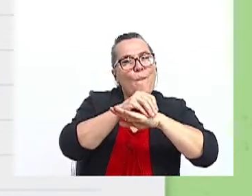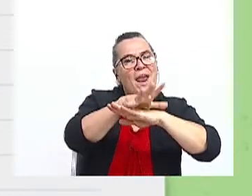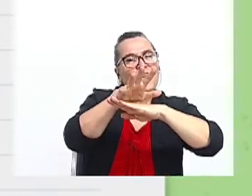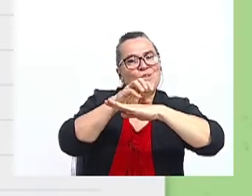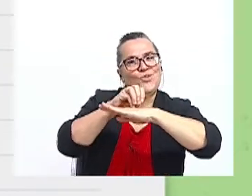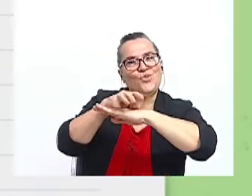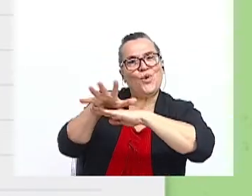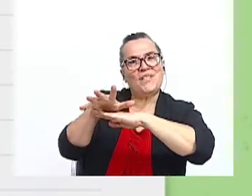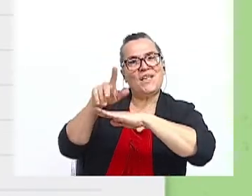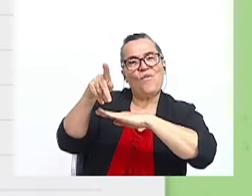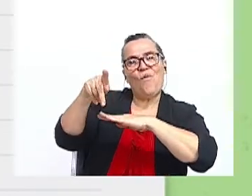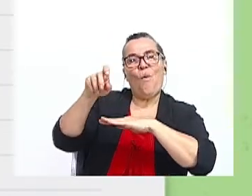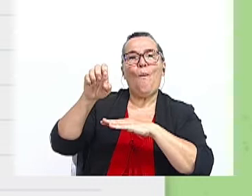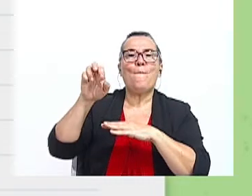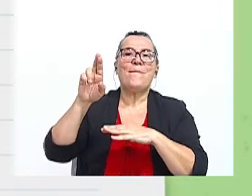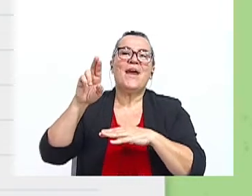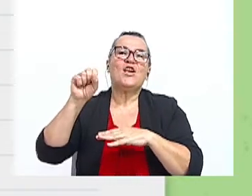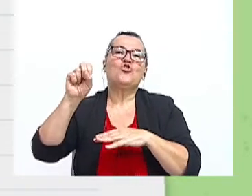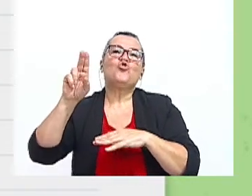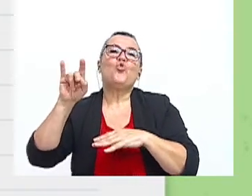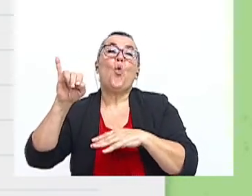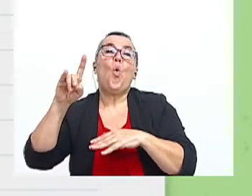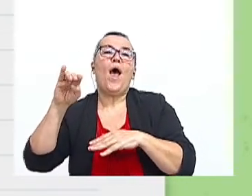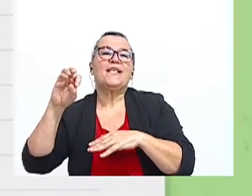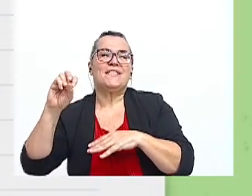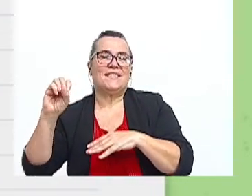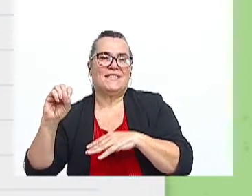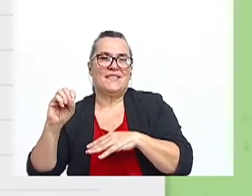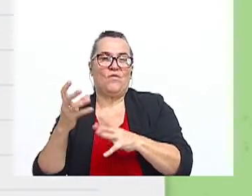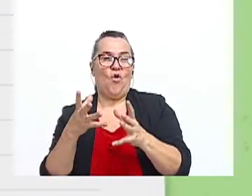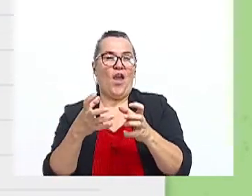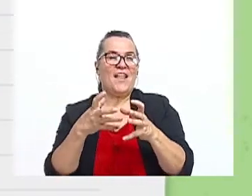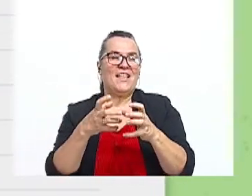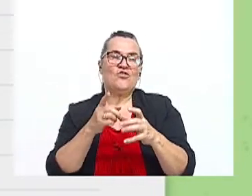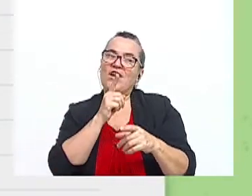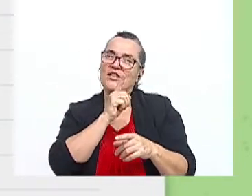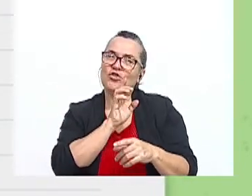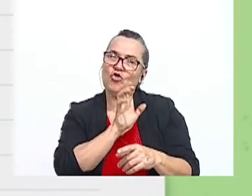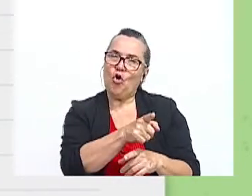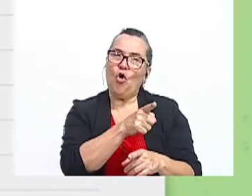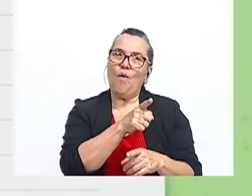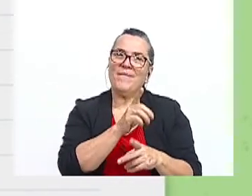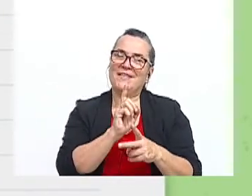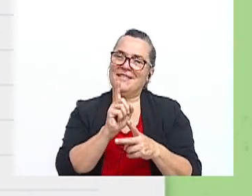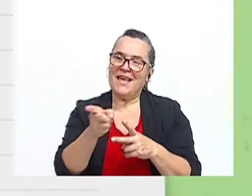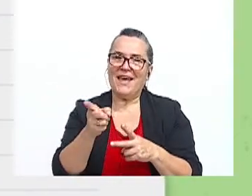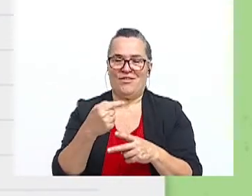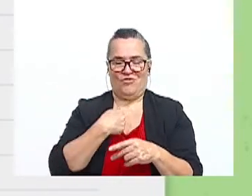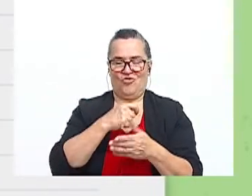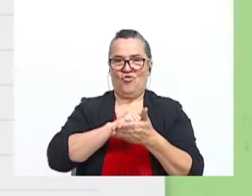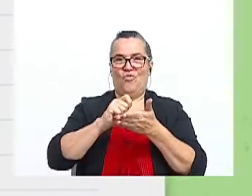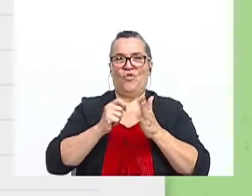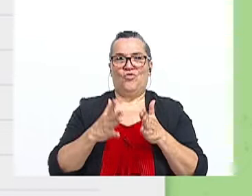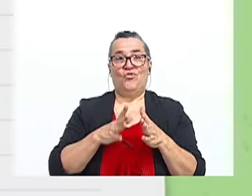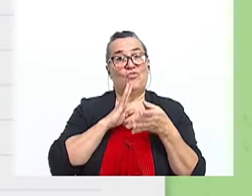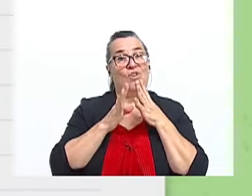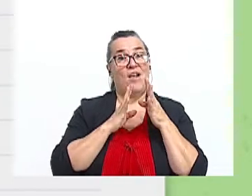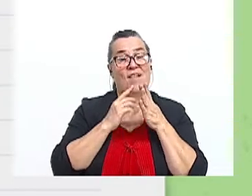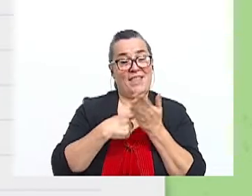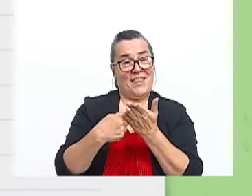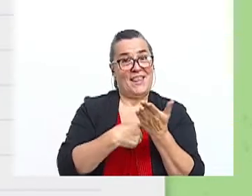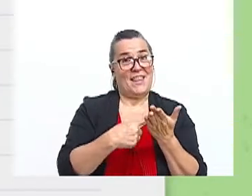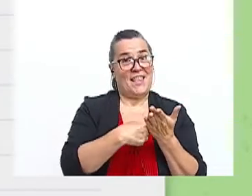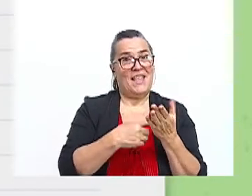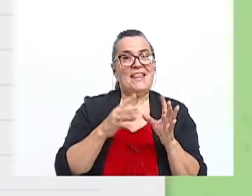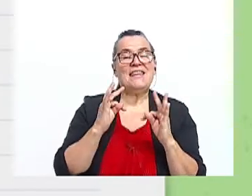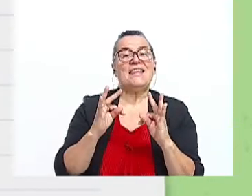decir, su intención es convencer. Sí, yo como autor o como hablante discursivo voy